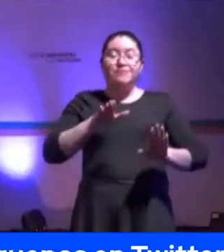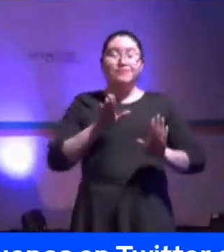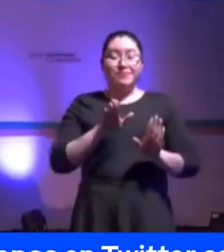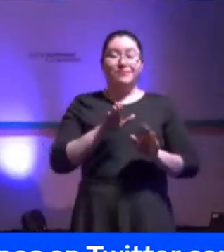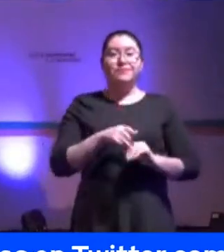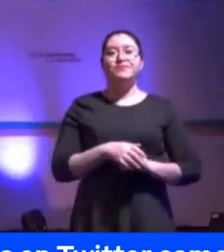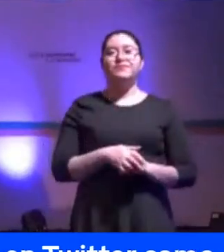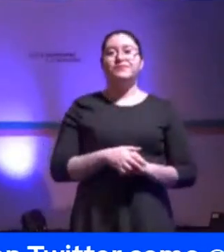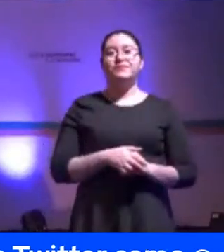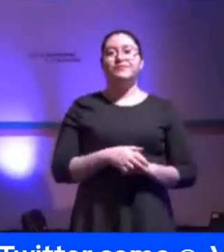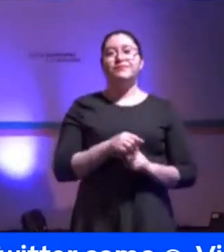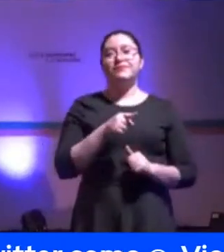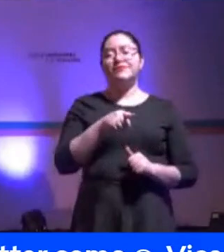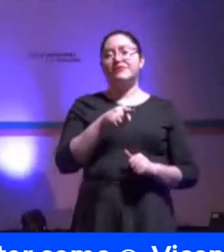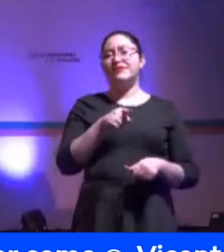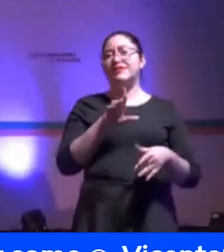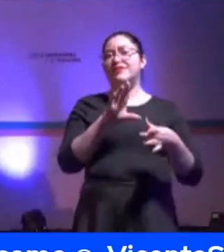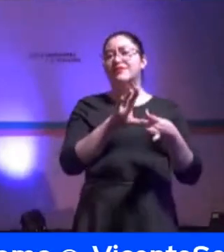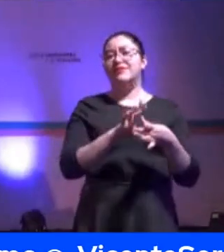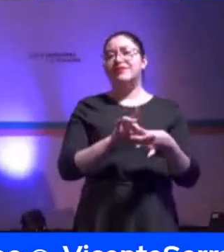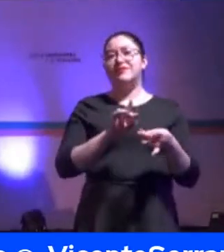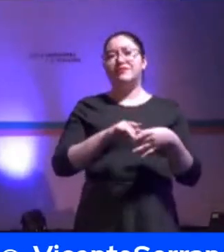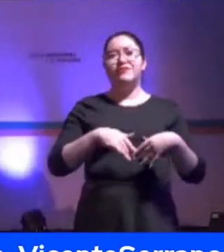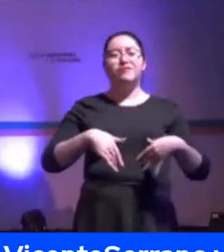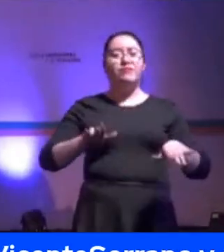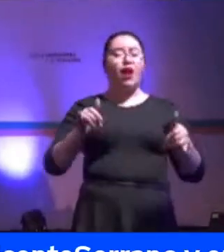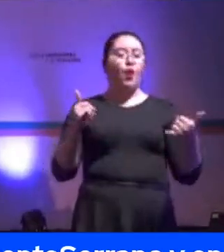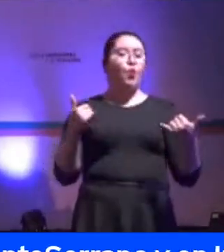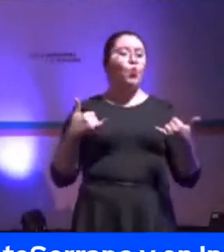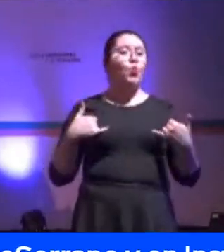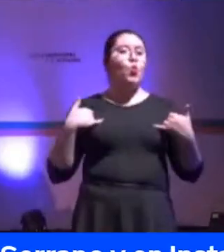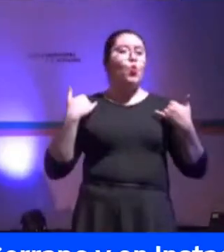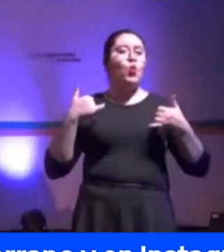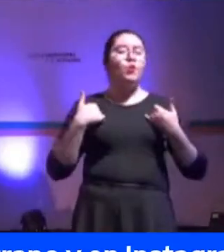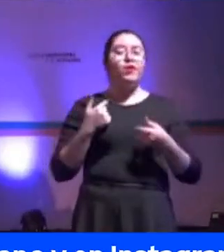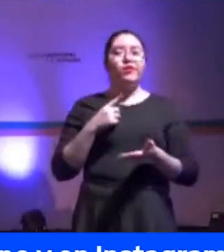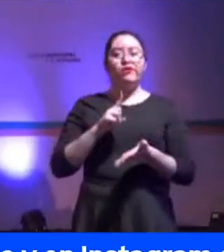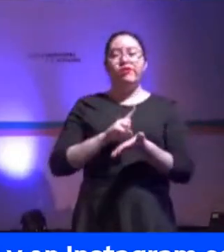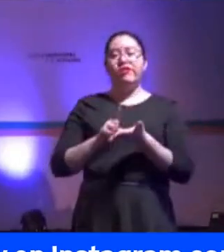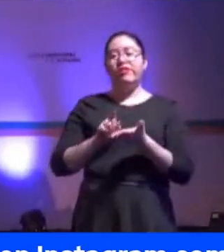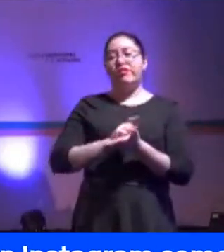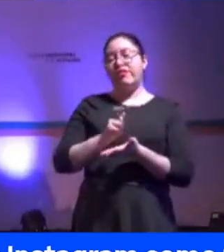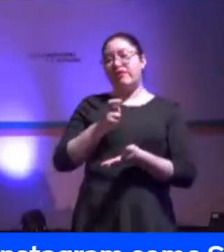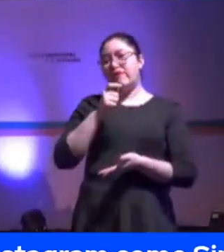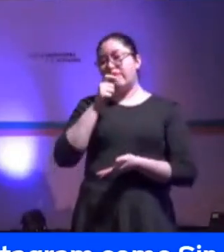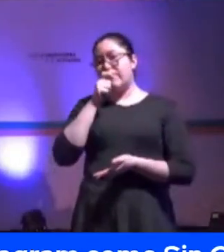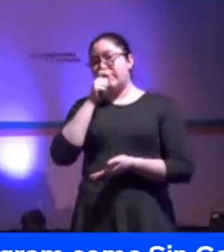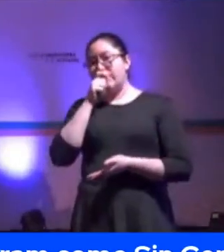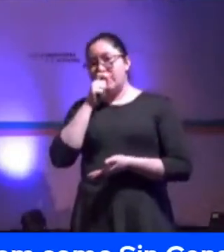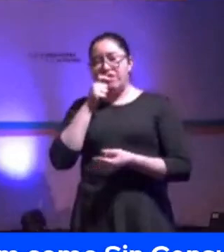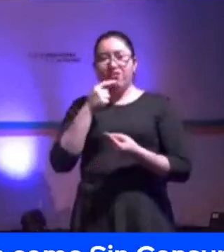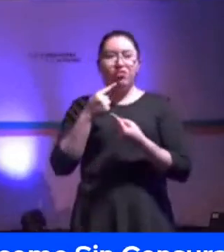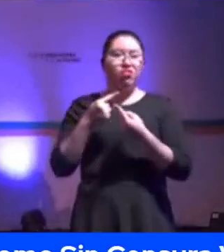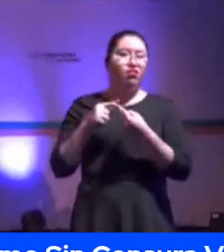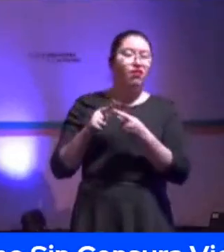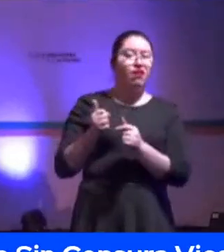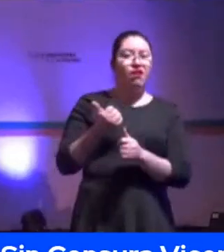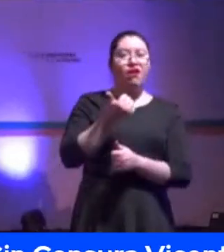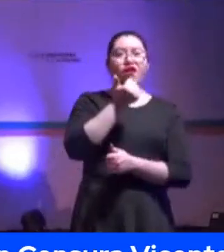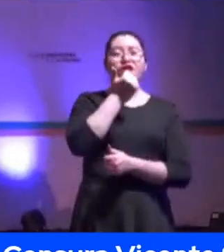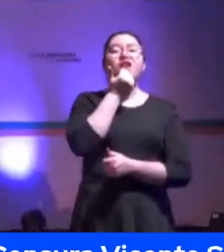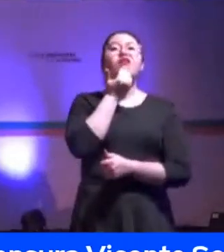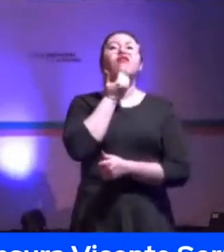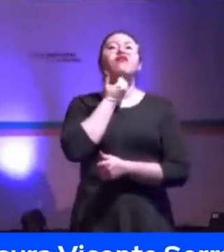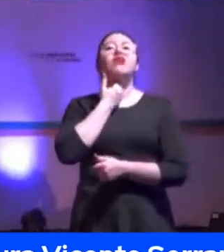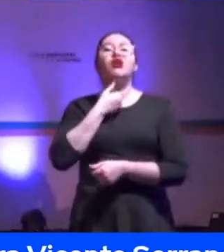y empezó a decir ahí que los jóvenes se drogaban con las becas, tomaban